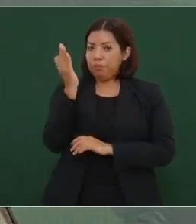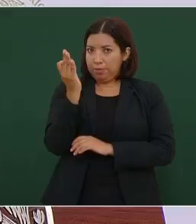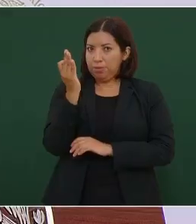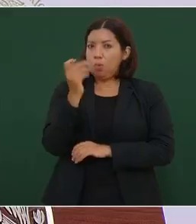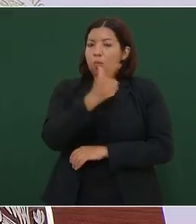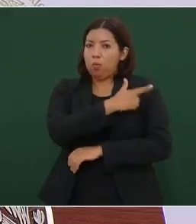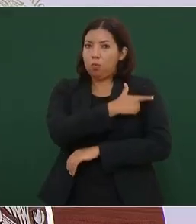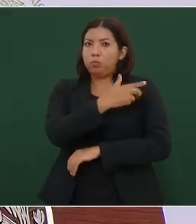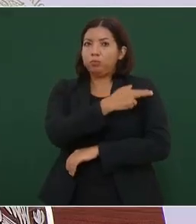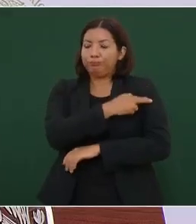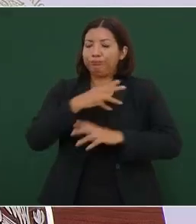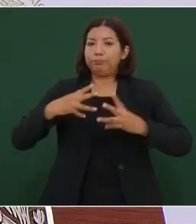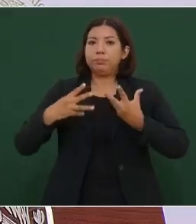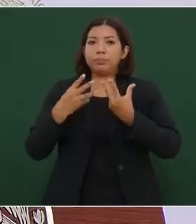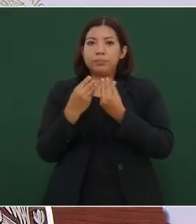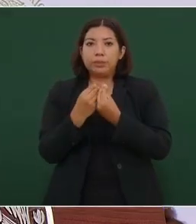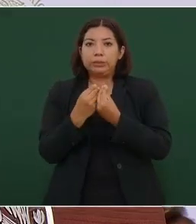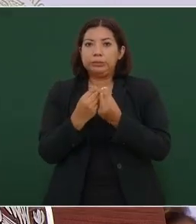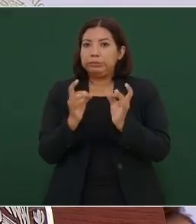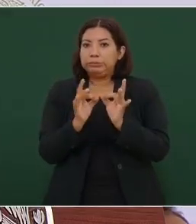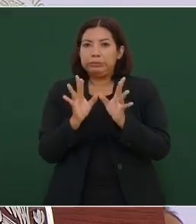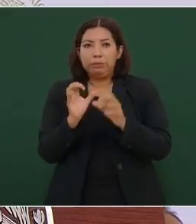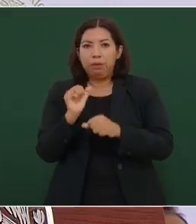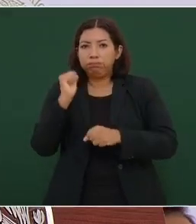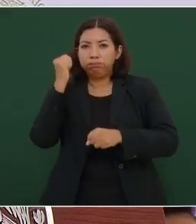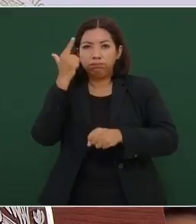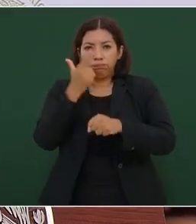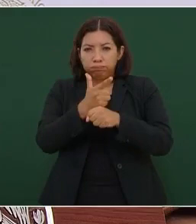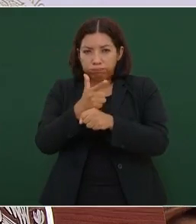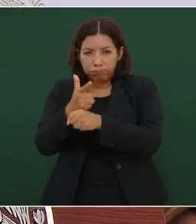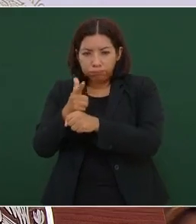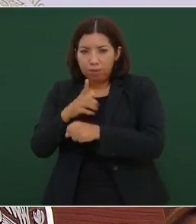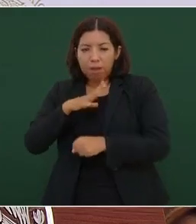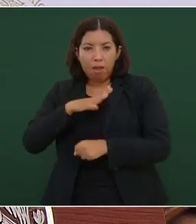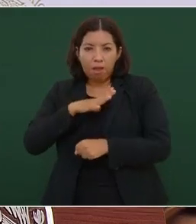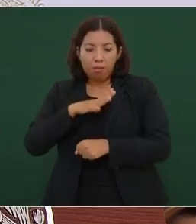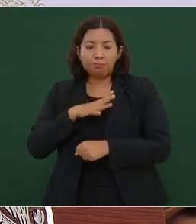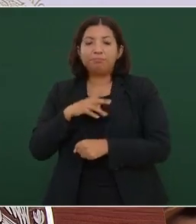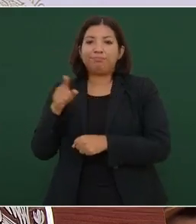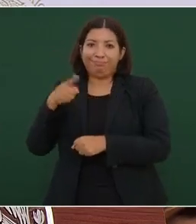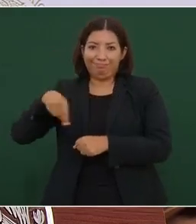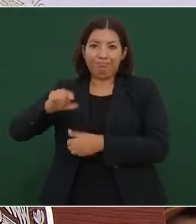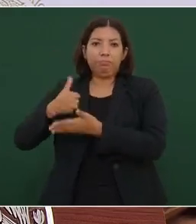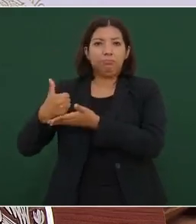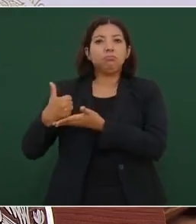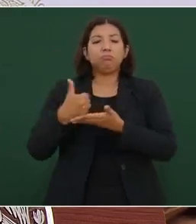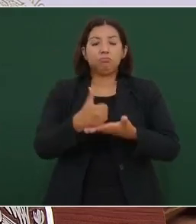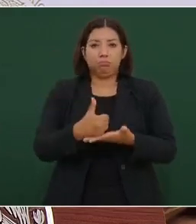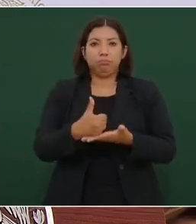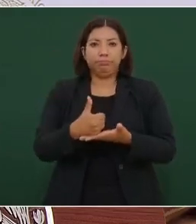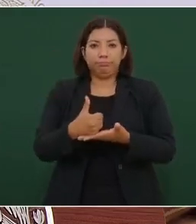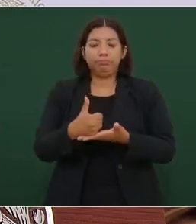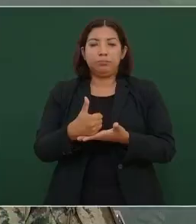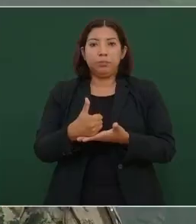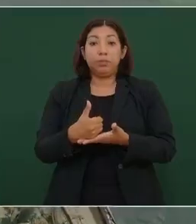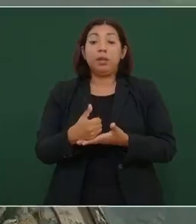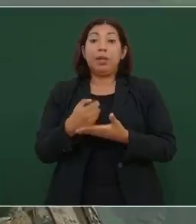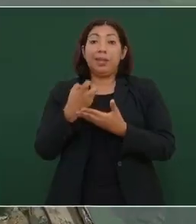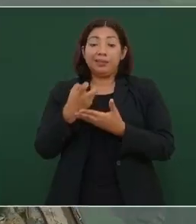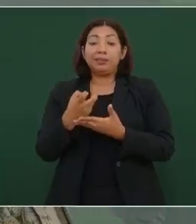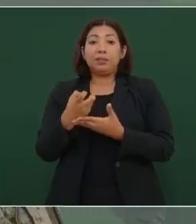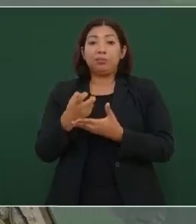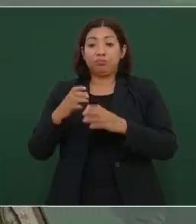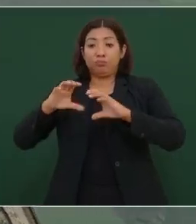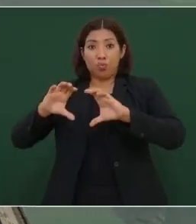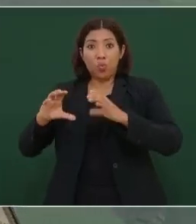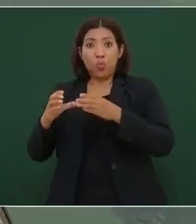Guardia Nacional, para atender toda esta parte turística que es tan importante aquí en el estado. Entonces, este batallón turístico,